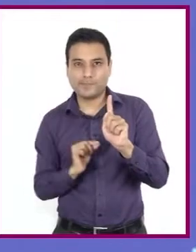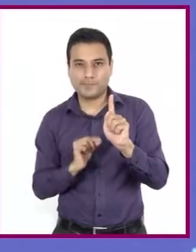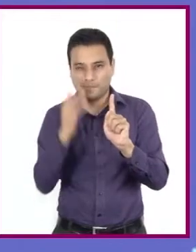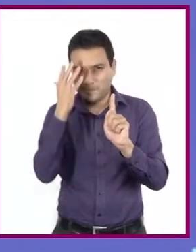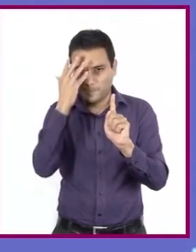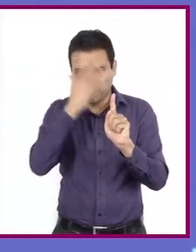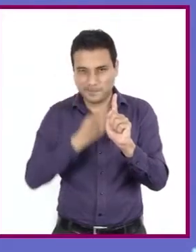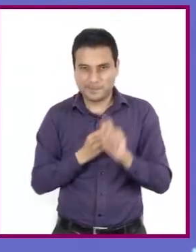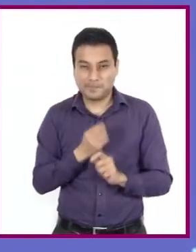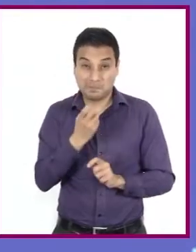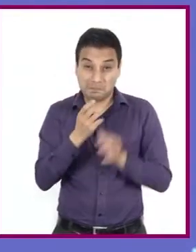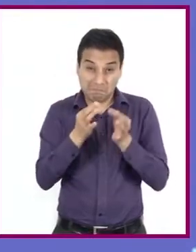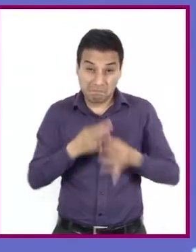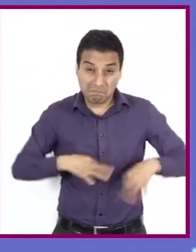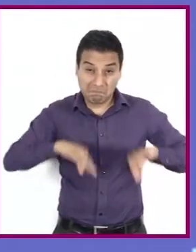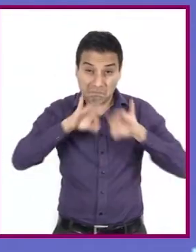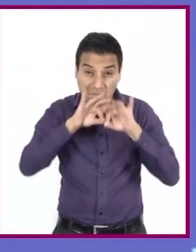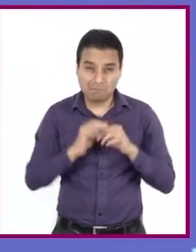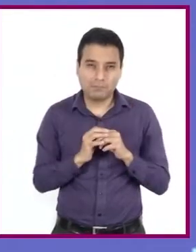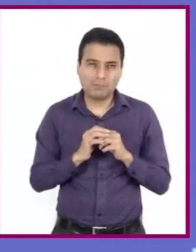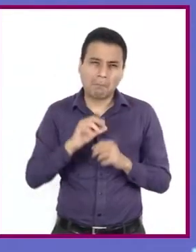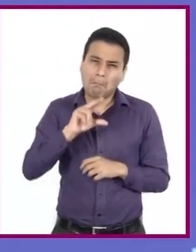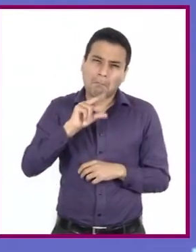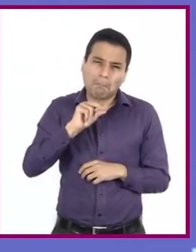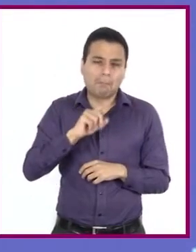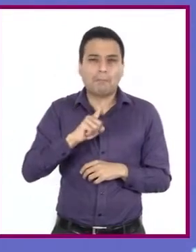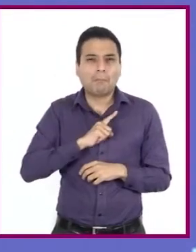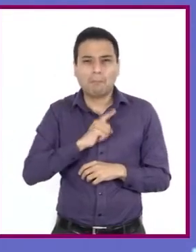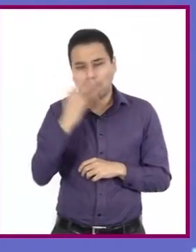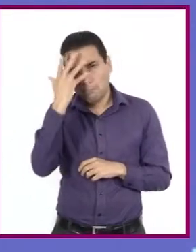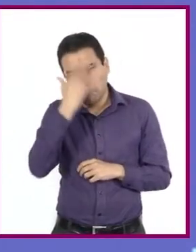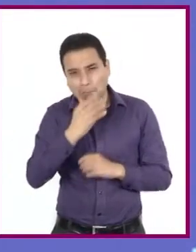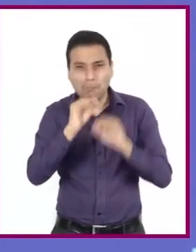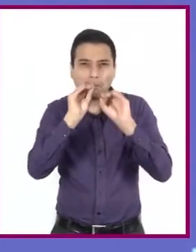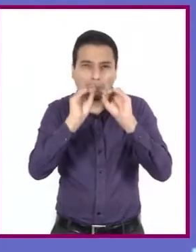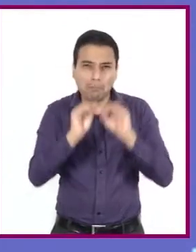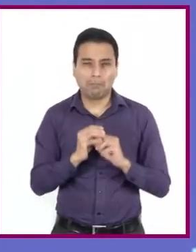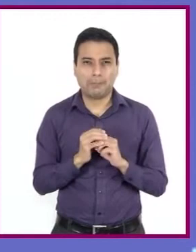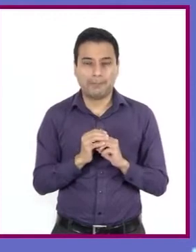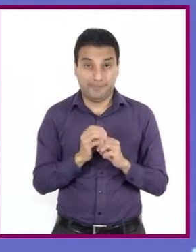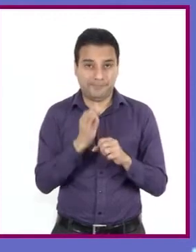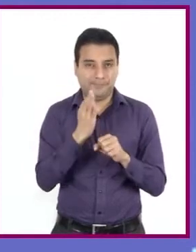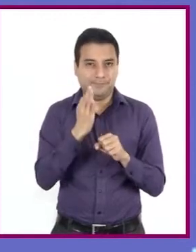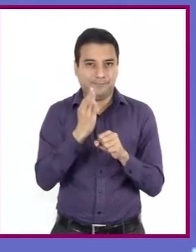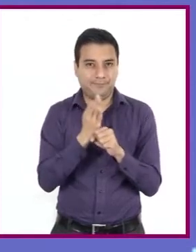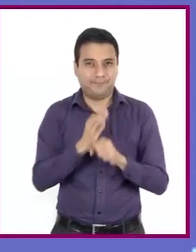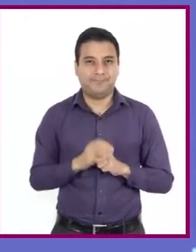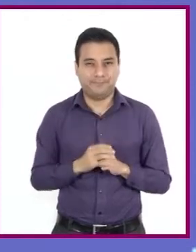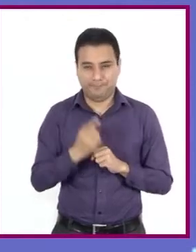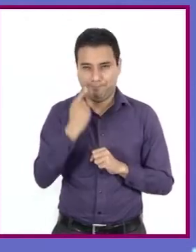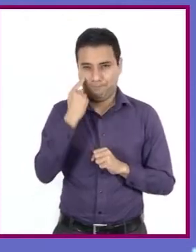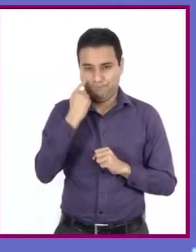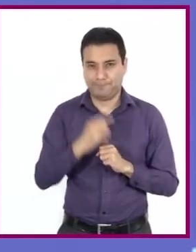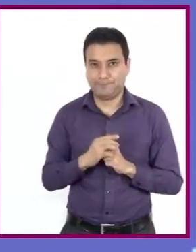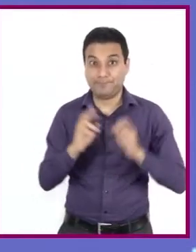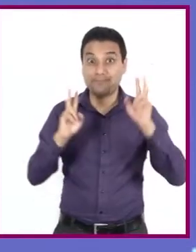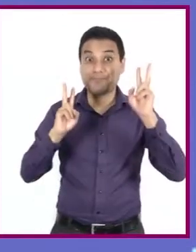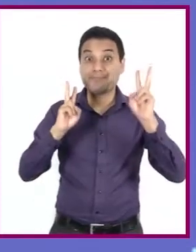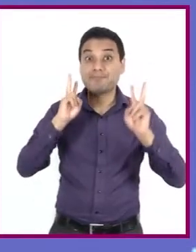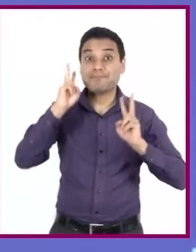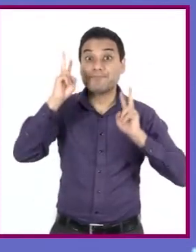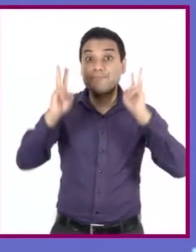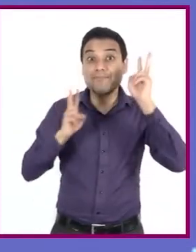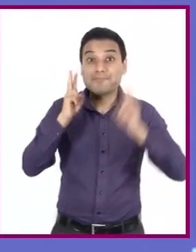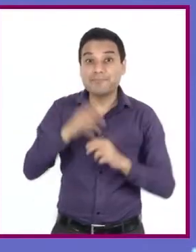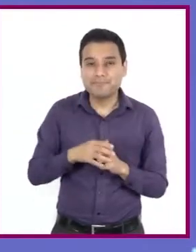que no es indispensable para la definición del carácter. Llegó el momento de hacerle una visita a algunas de